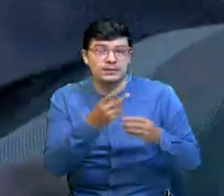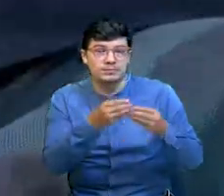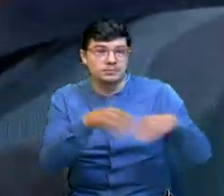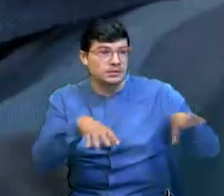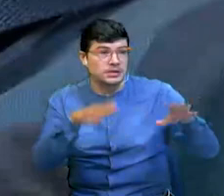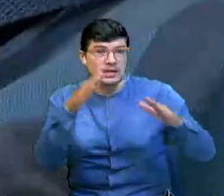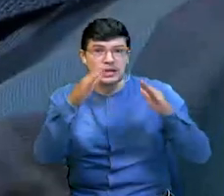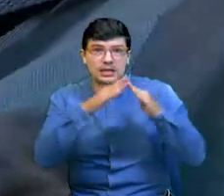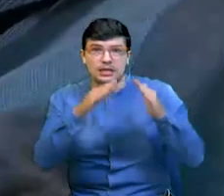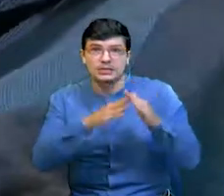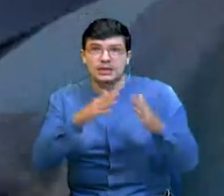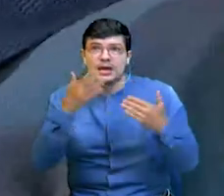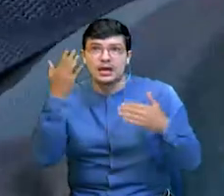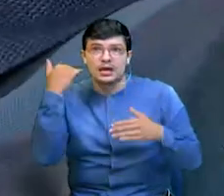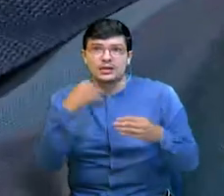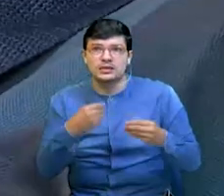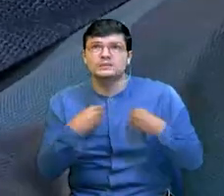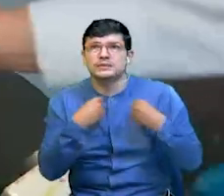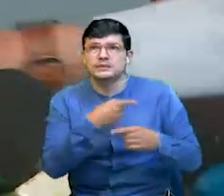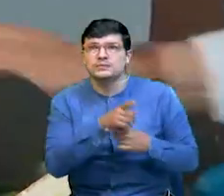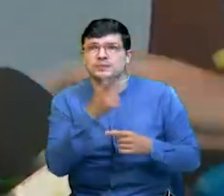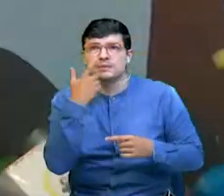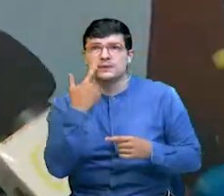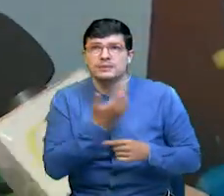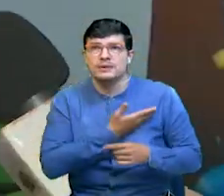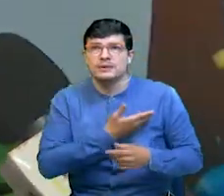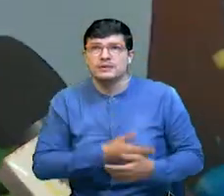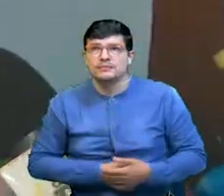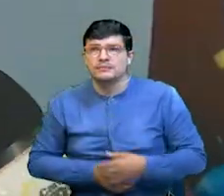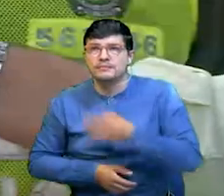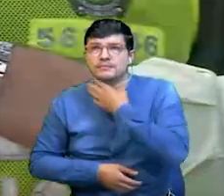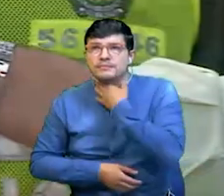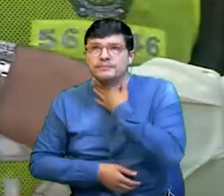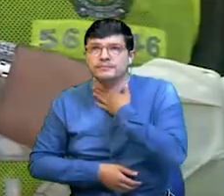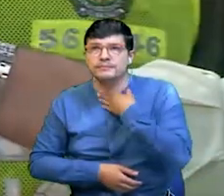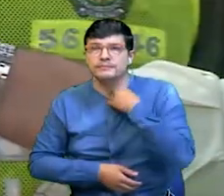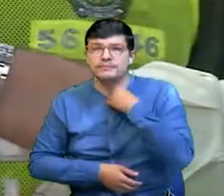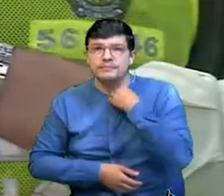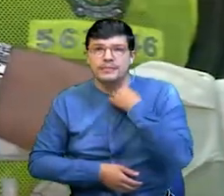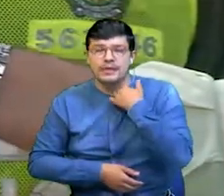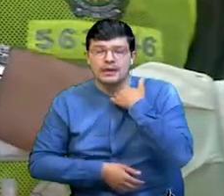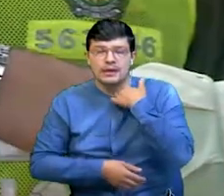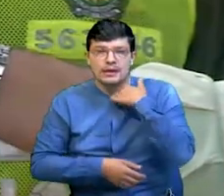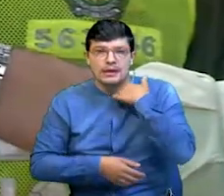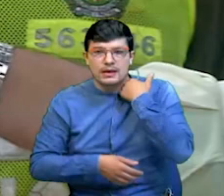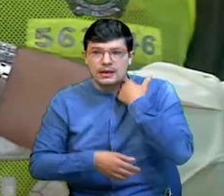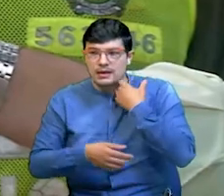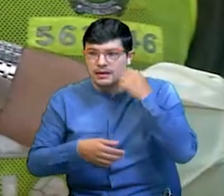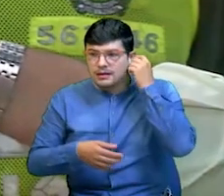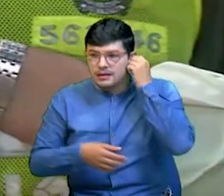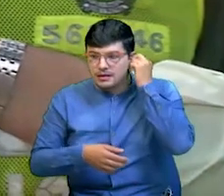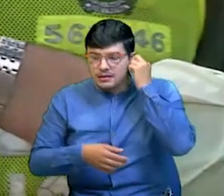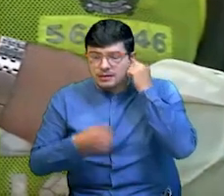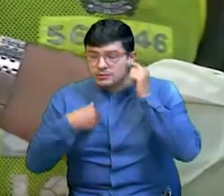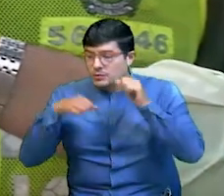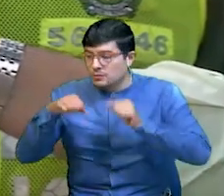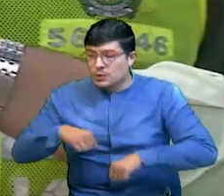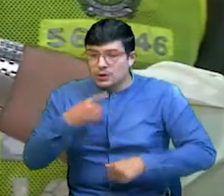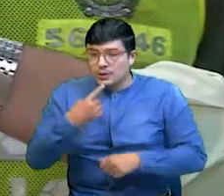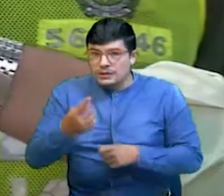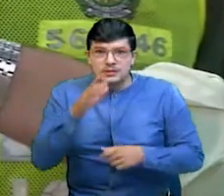se fue de la vivienda donde habitaba con sus progenitores inicialmente preliminarmente le puedo decir que dejó una carta en donde realmente